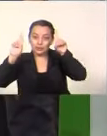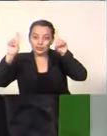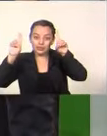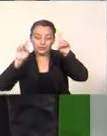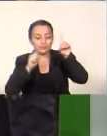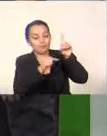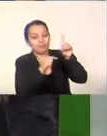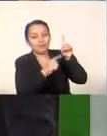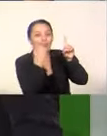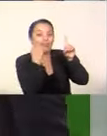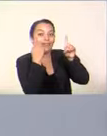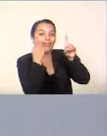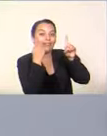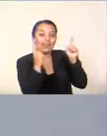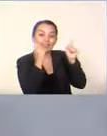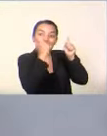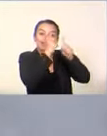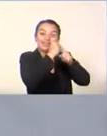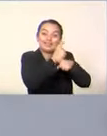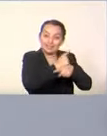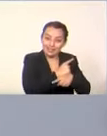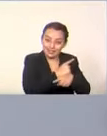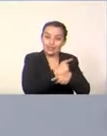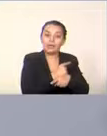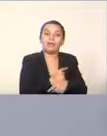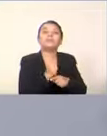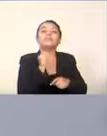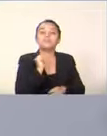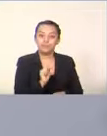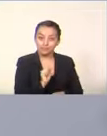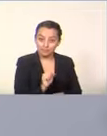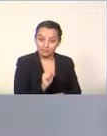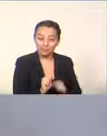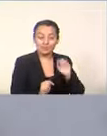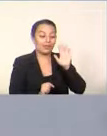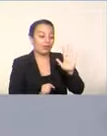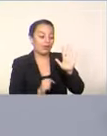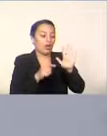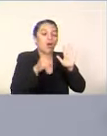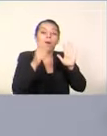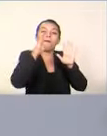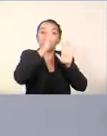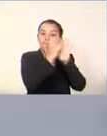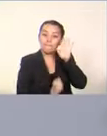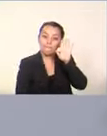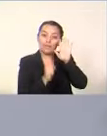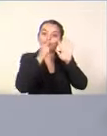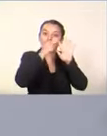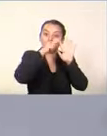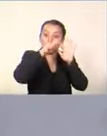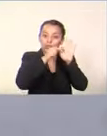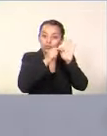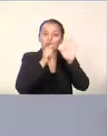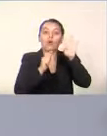ahora el número 5, le restamos 1 que prestamos y nos queda 4. 4, ahora sí coincide. Entonces ahora sí puedo quitar las